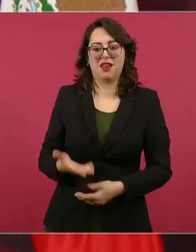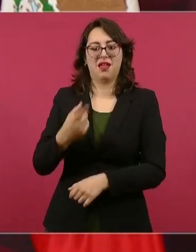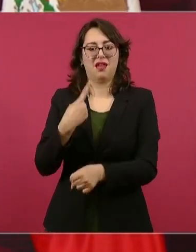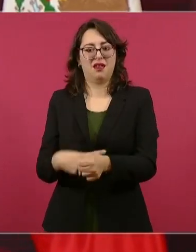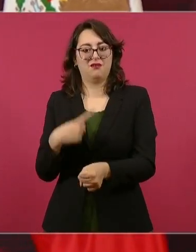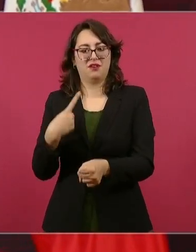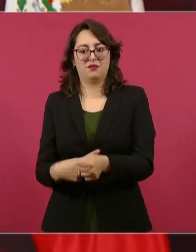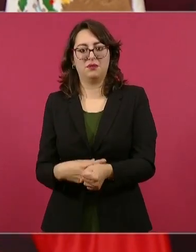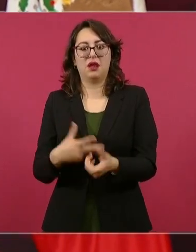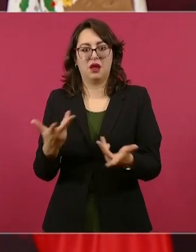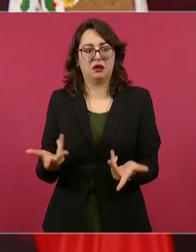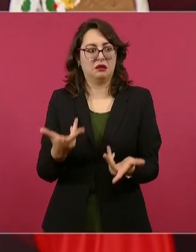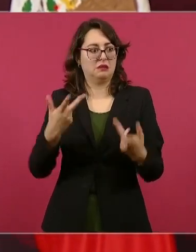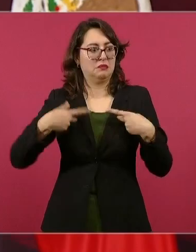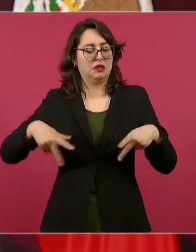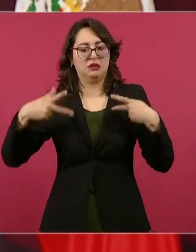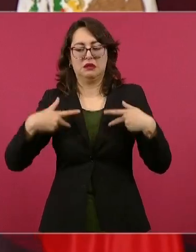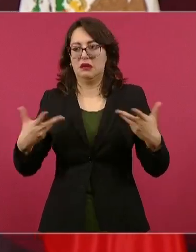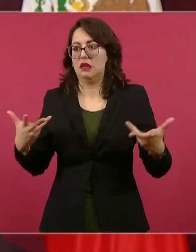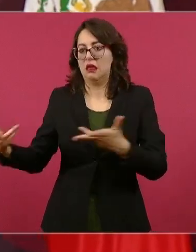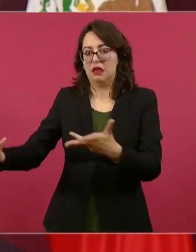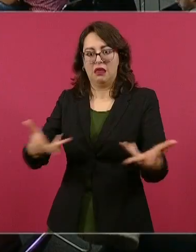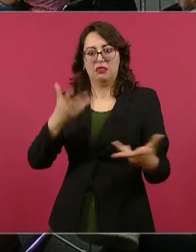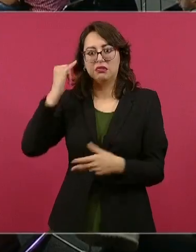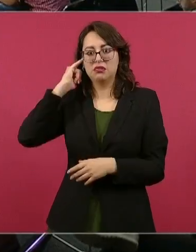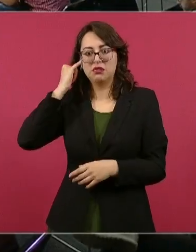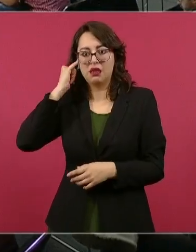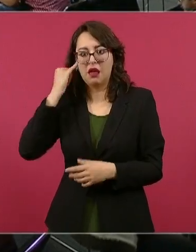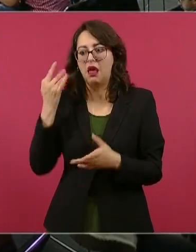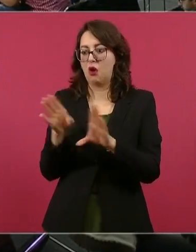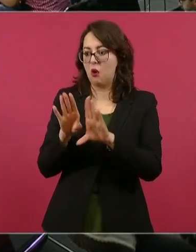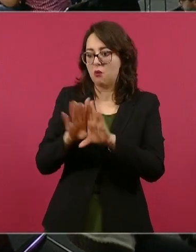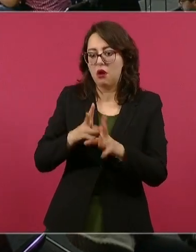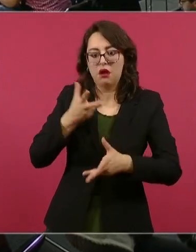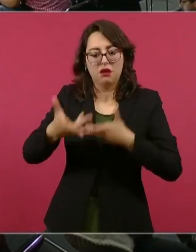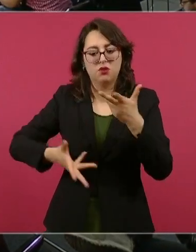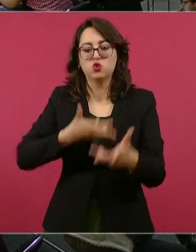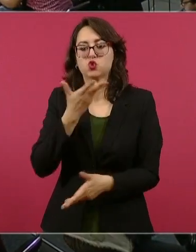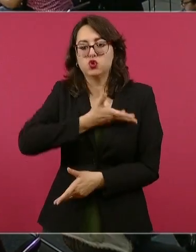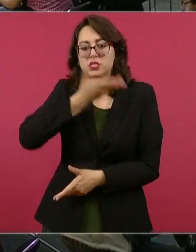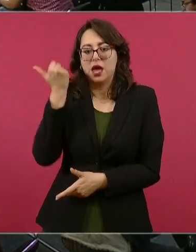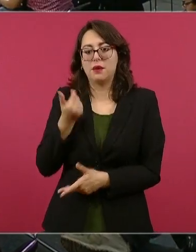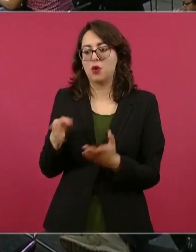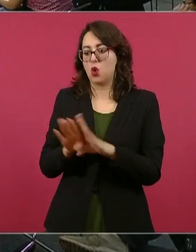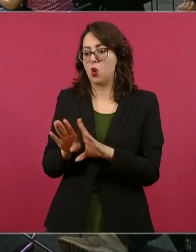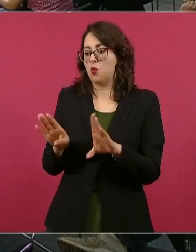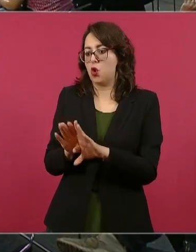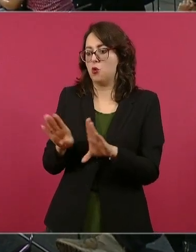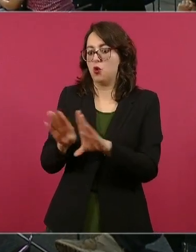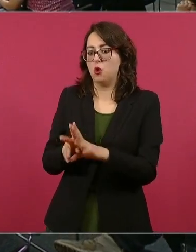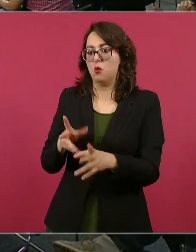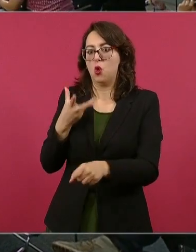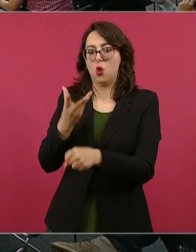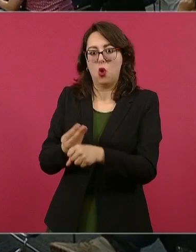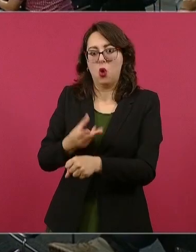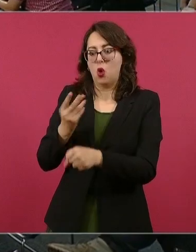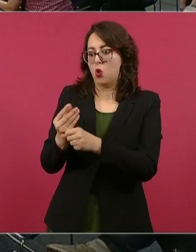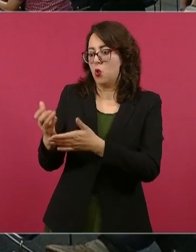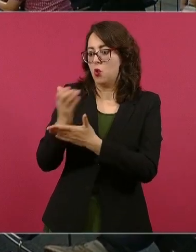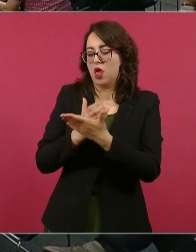Por eso se diezmó la población en toda la época colonial, después de la invasión.